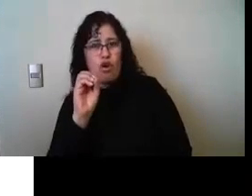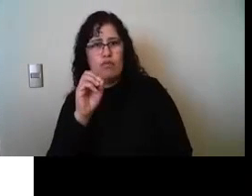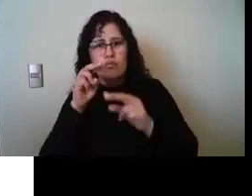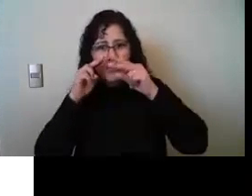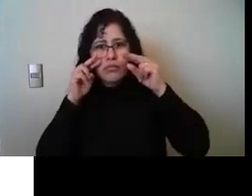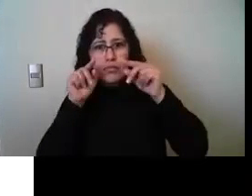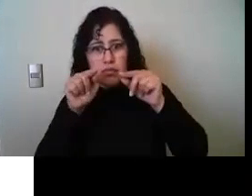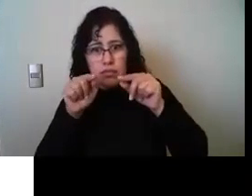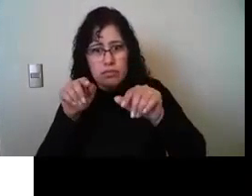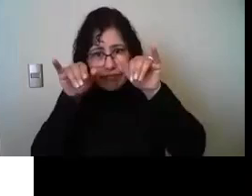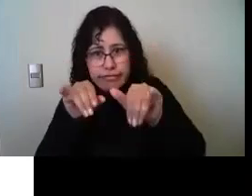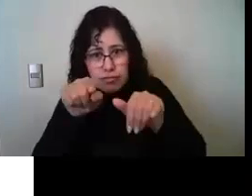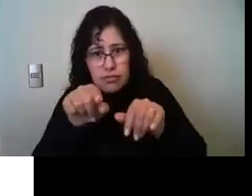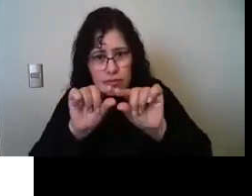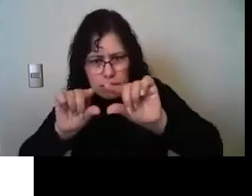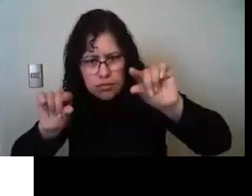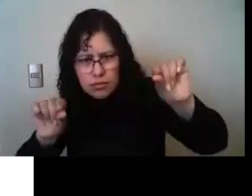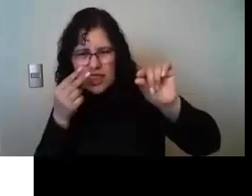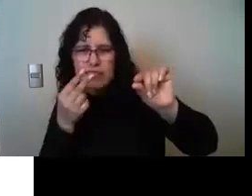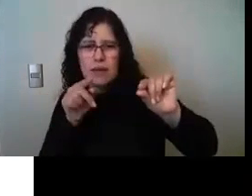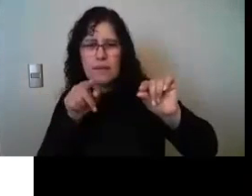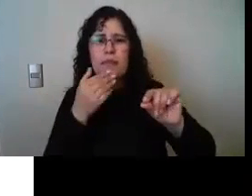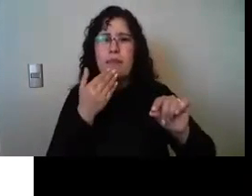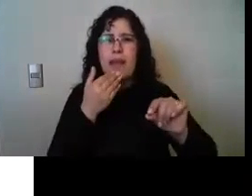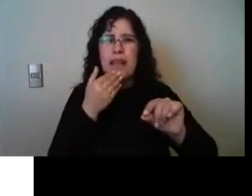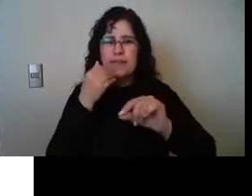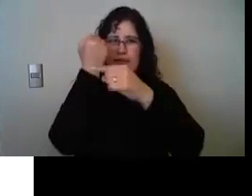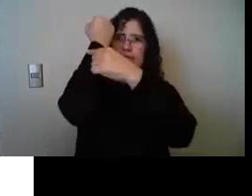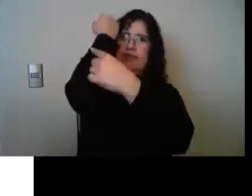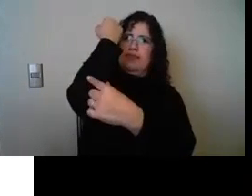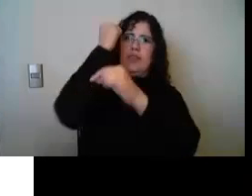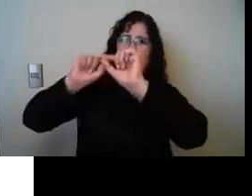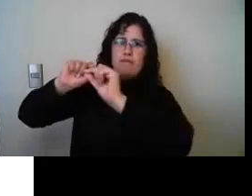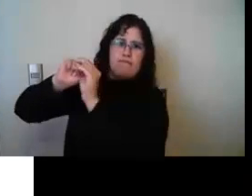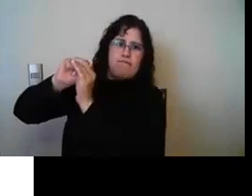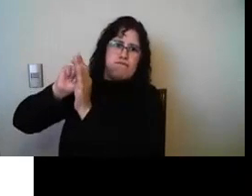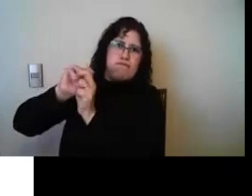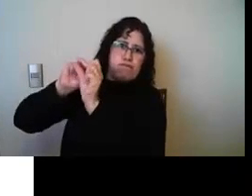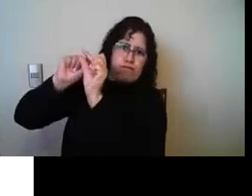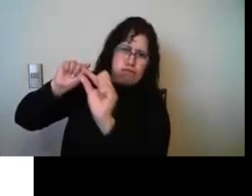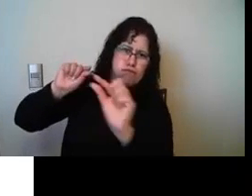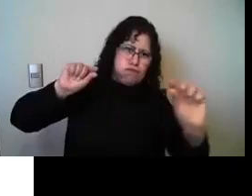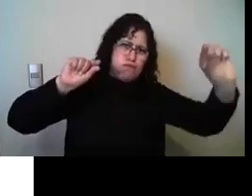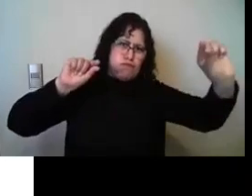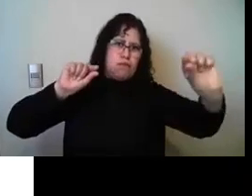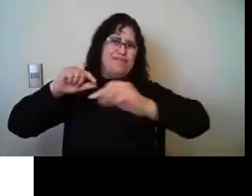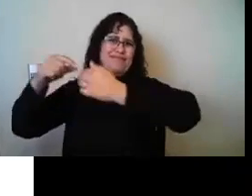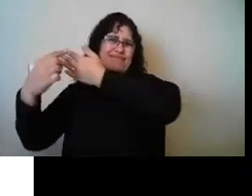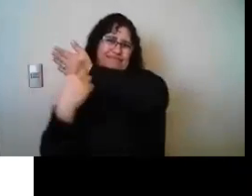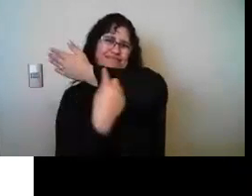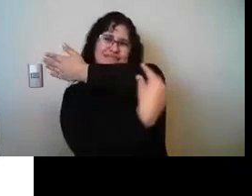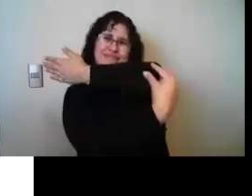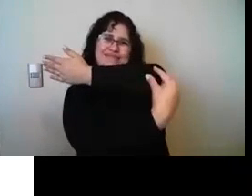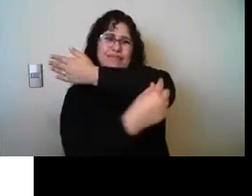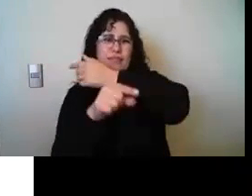y estos bulbos olfatorios van a generar sus axones, lo que se denominan tractos olfatorios, estoy marcando acá, y